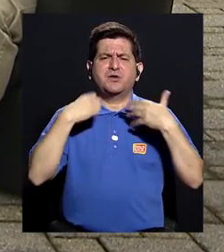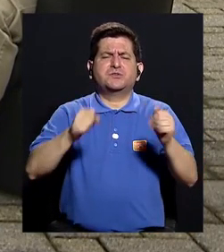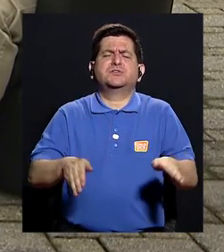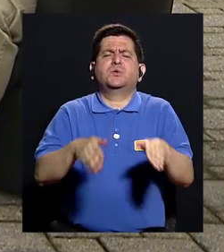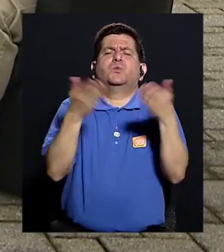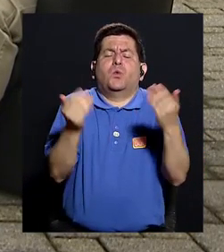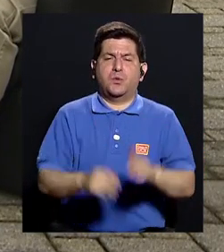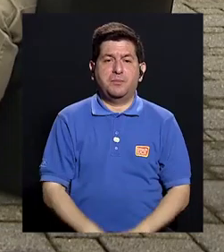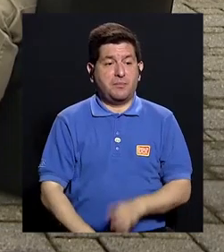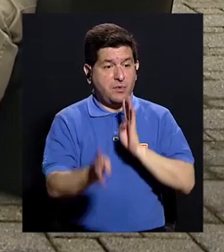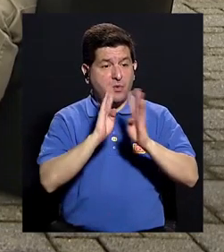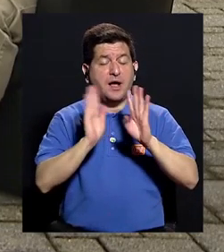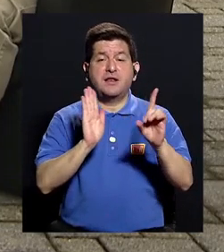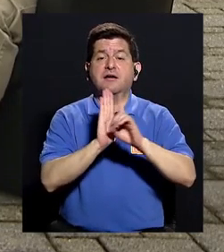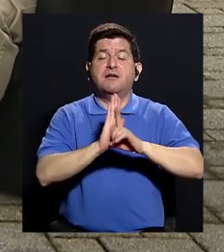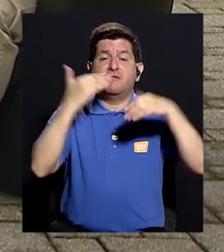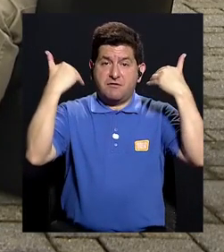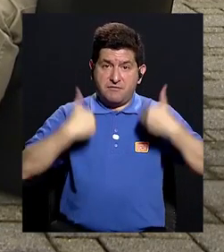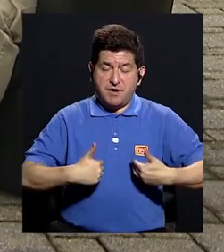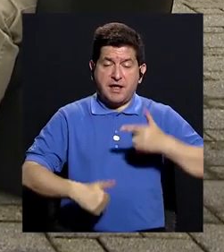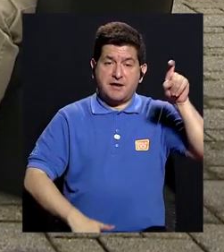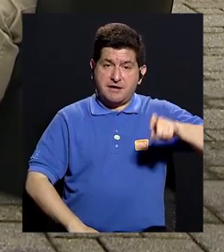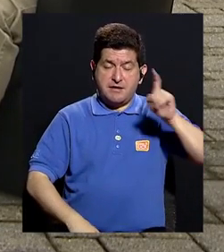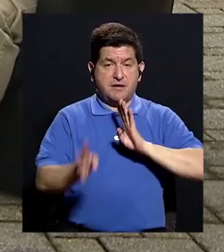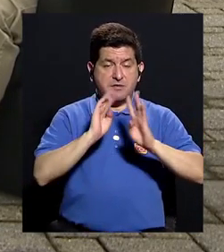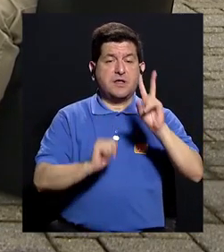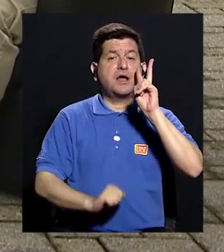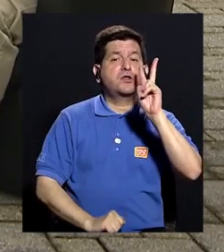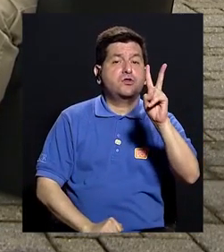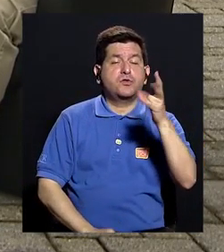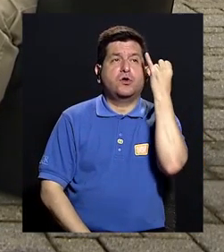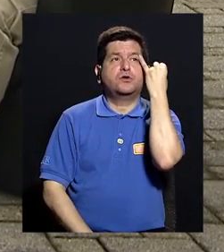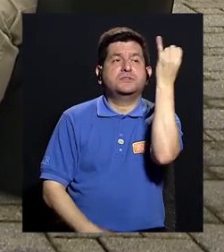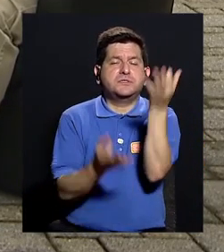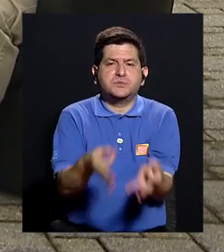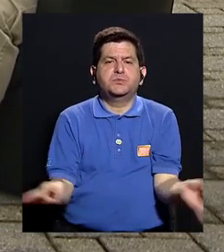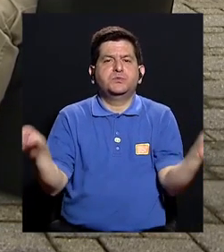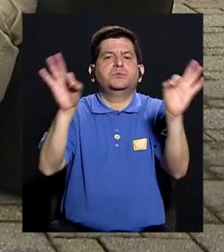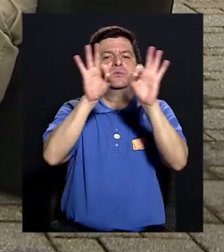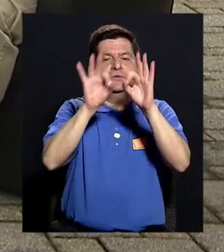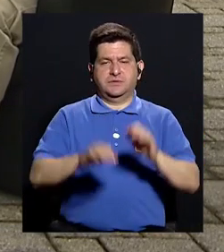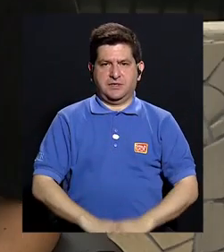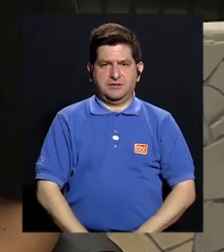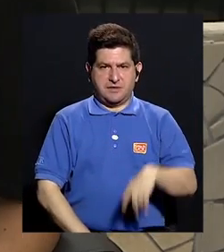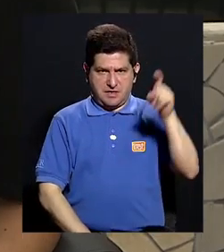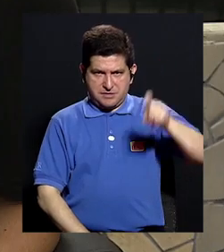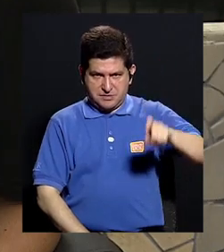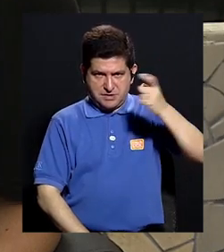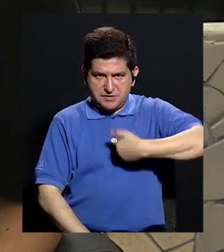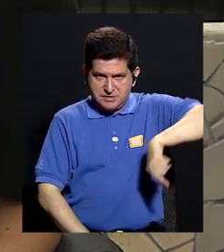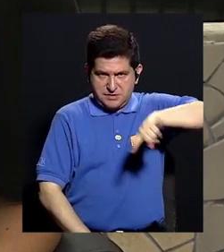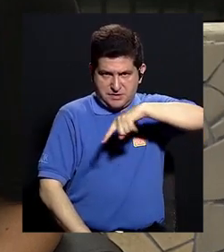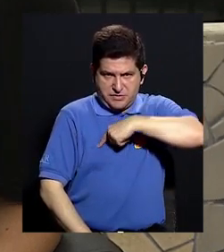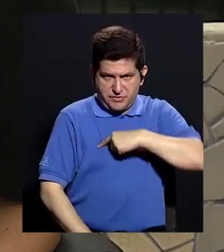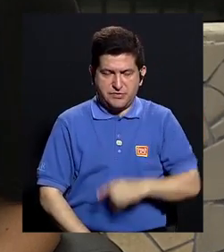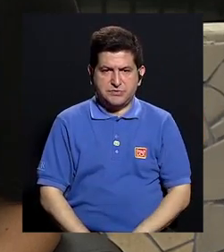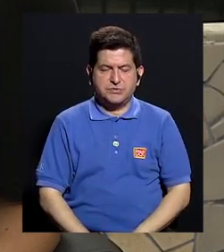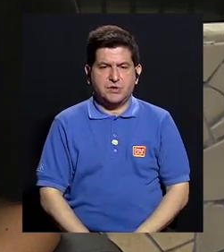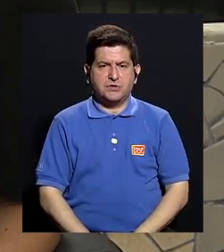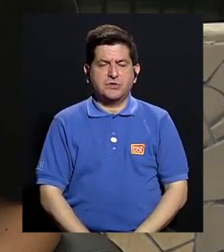Bueno, yo creo que cuando hablamos de derechos humanos tenemos que hablar de dos conceptos importantes que necesitamos